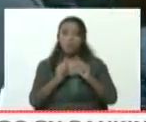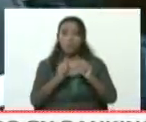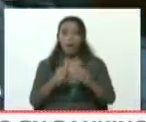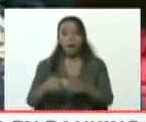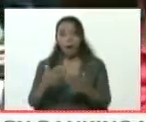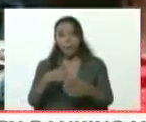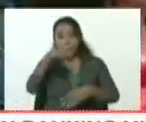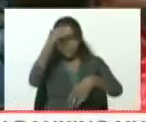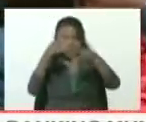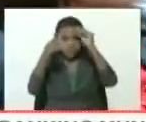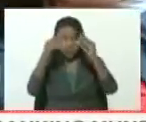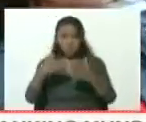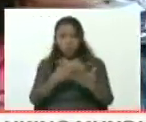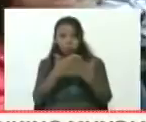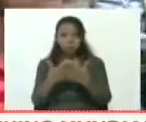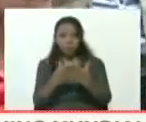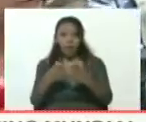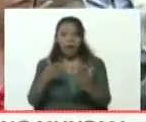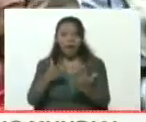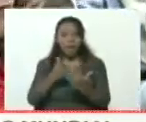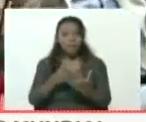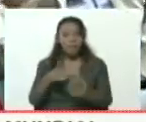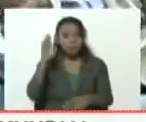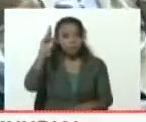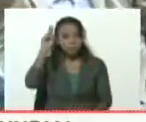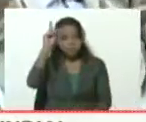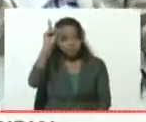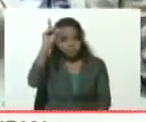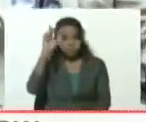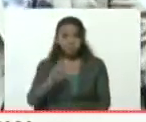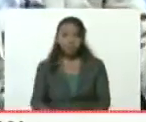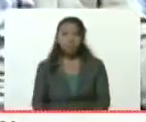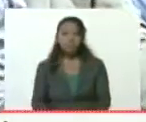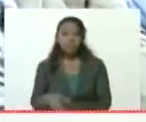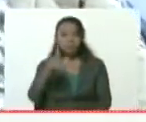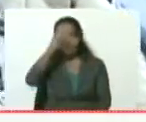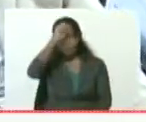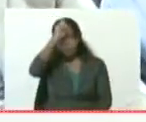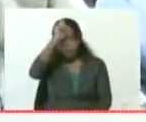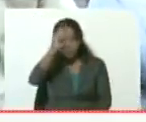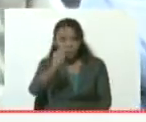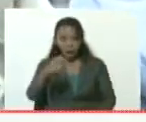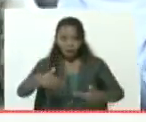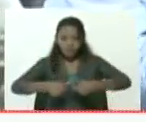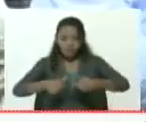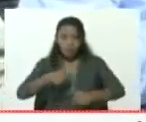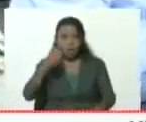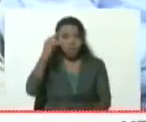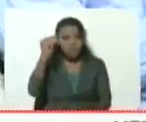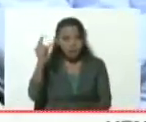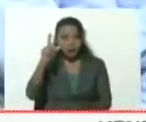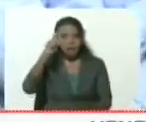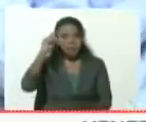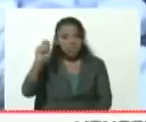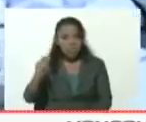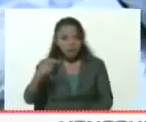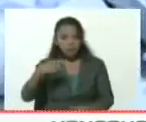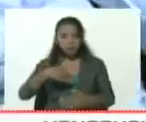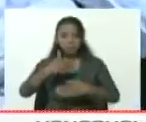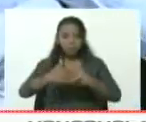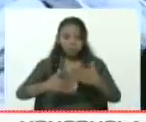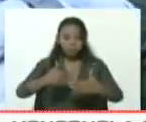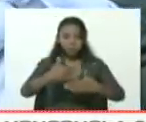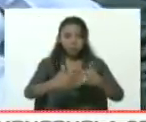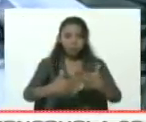comunidad, entre los estudiantes, entre los docentes. Y reconocer en el esfuerzo que día a día hace, a pesar del bloqueo económico,